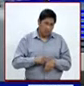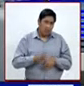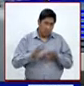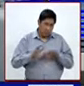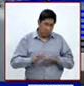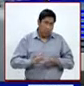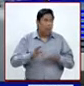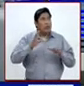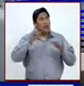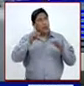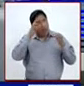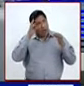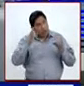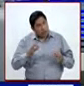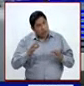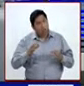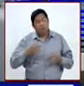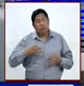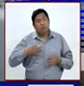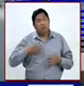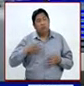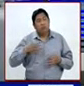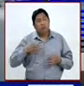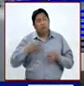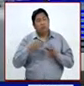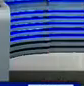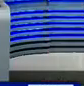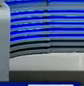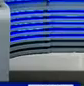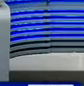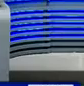Es una decisión o voluntad política. Exacto.